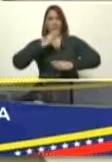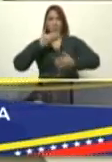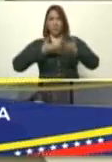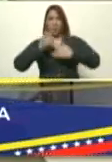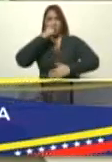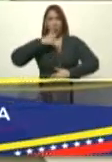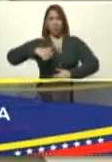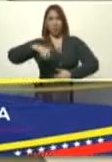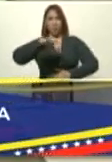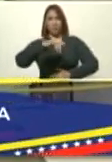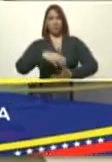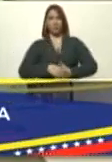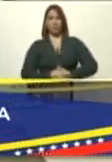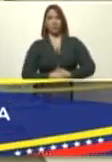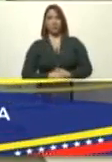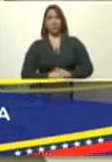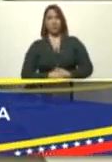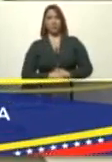de los pueblos.